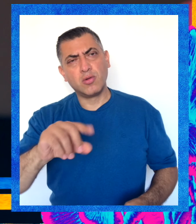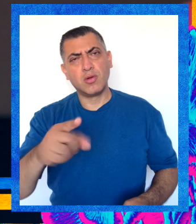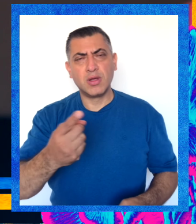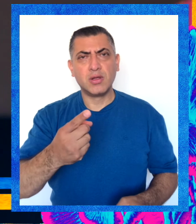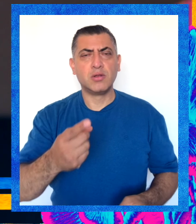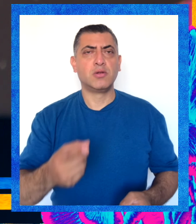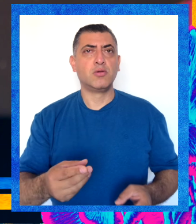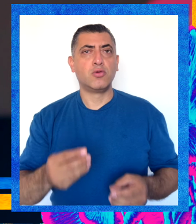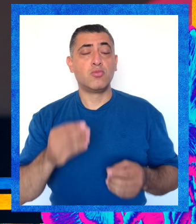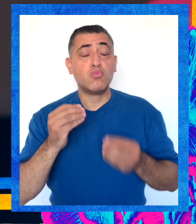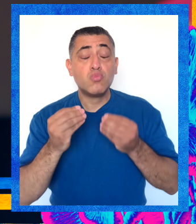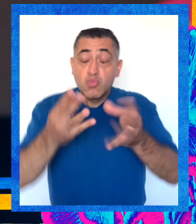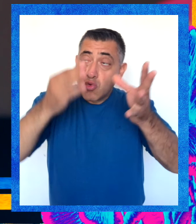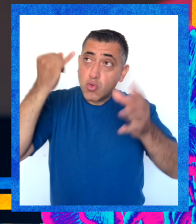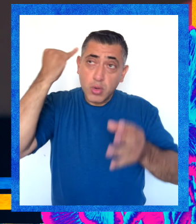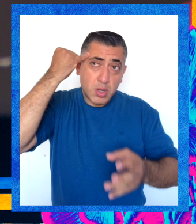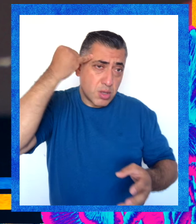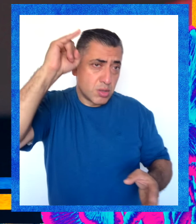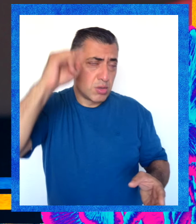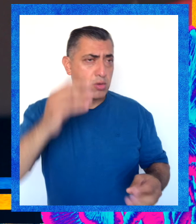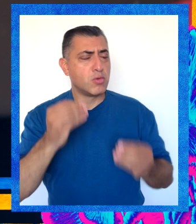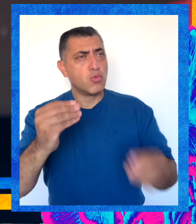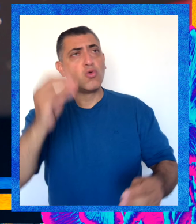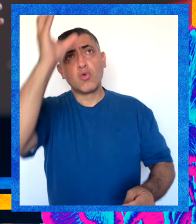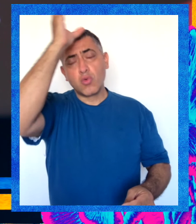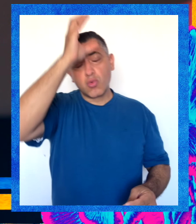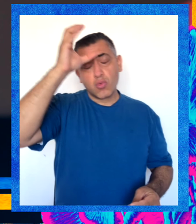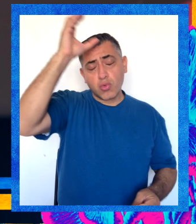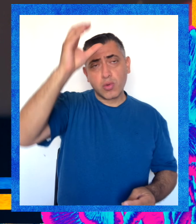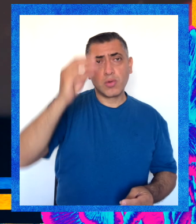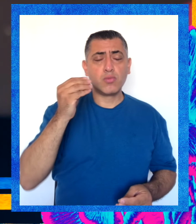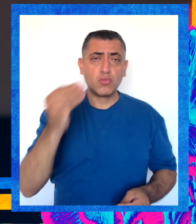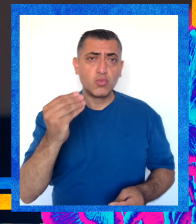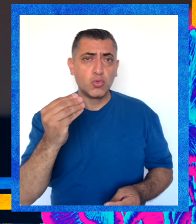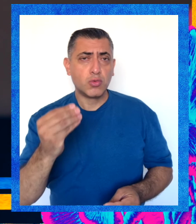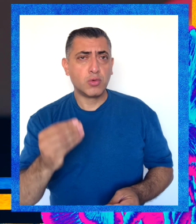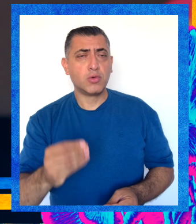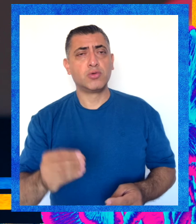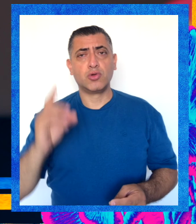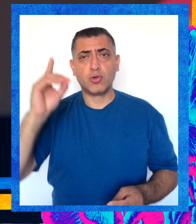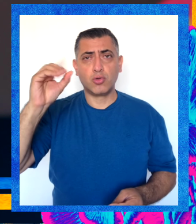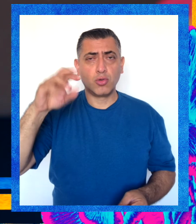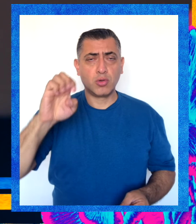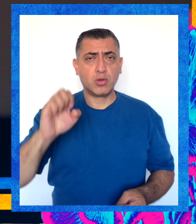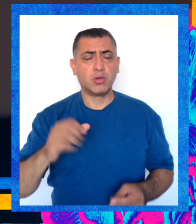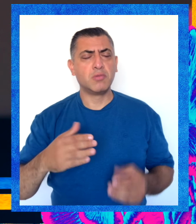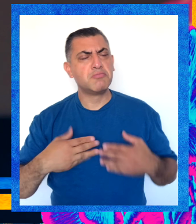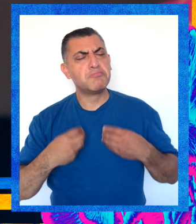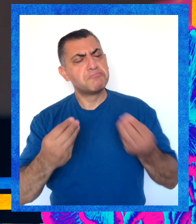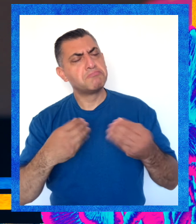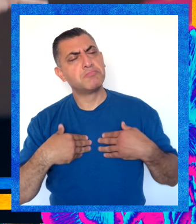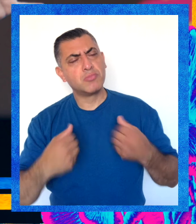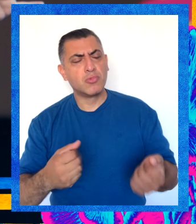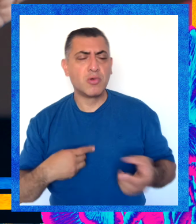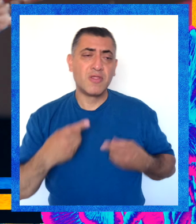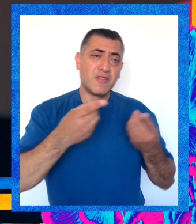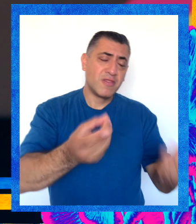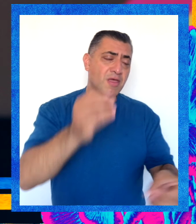seas tan inteligente tan culto que tengas abundancia de dones que seas comprensivo